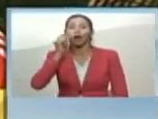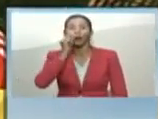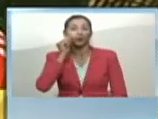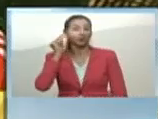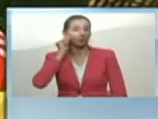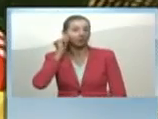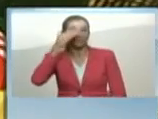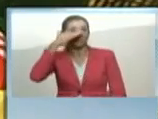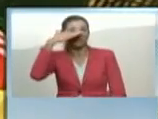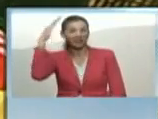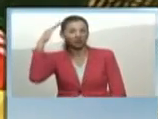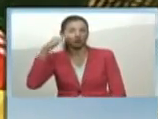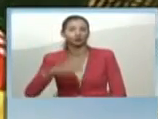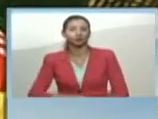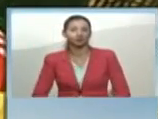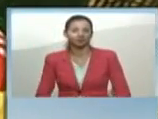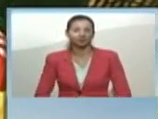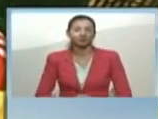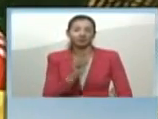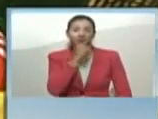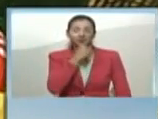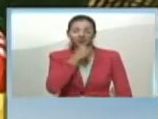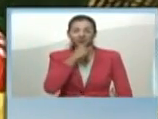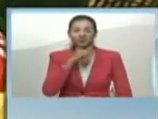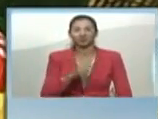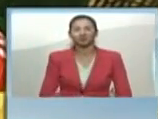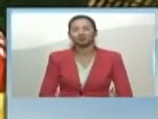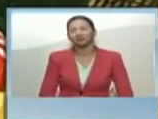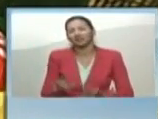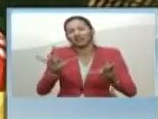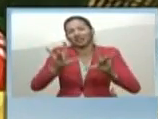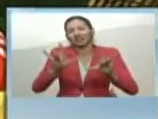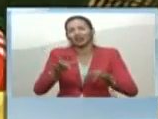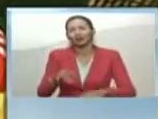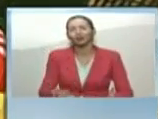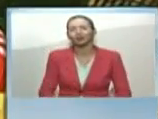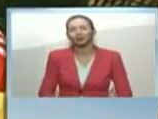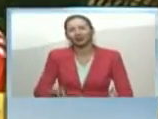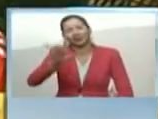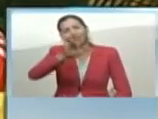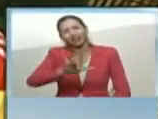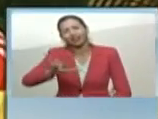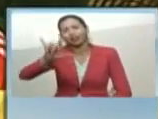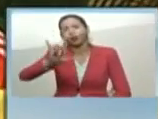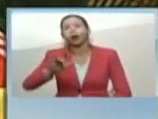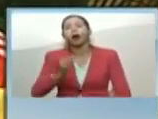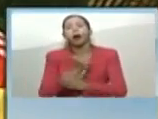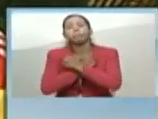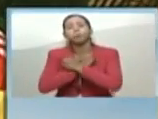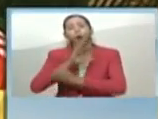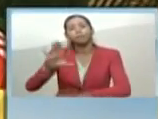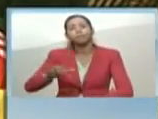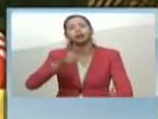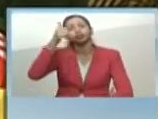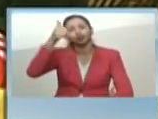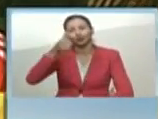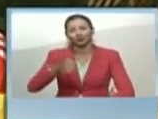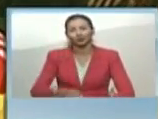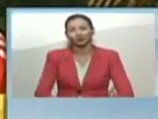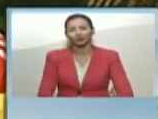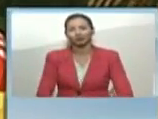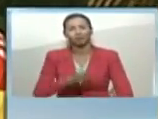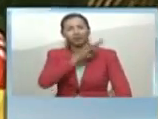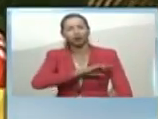Adultas Mayores, nuestros queridos camaradas. En amor mayor.